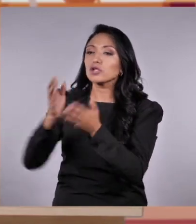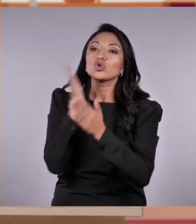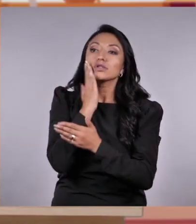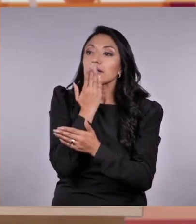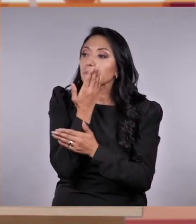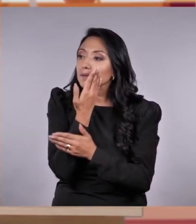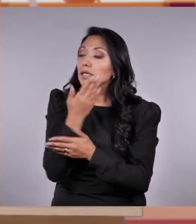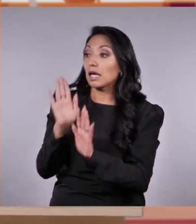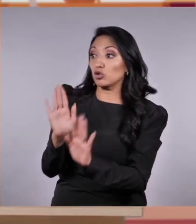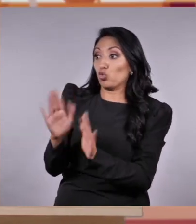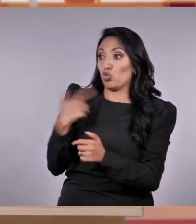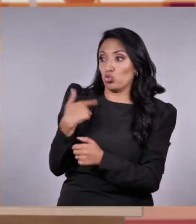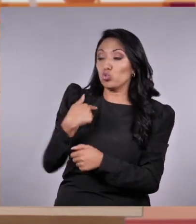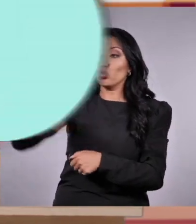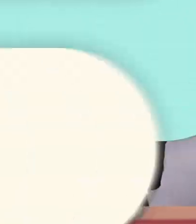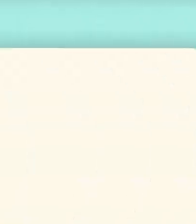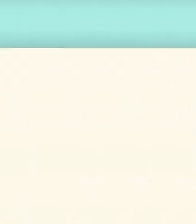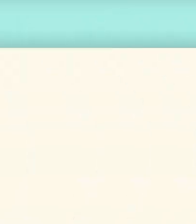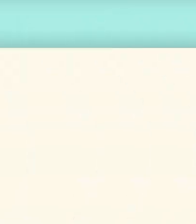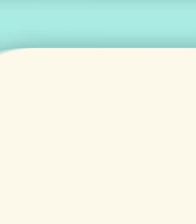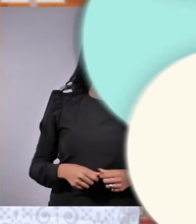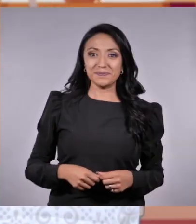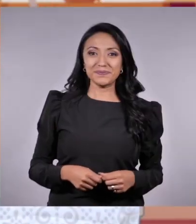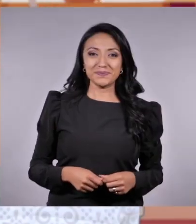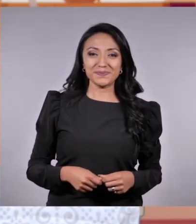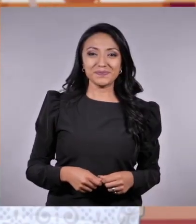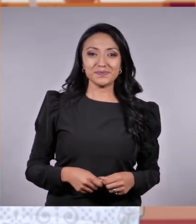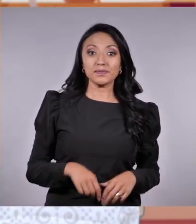de todo. ¡Ya voy a buscar! ¡Voy a buscar!